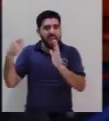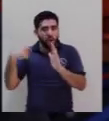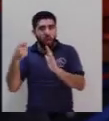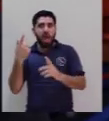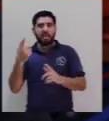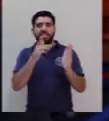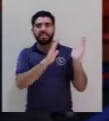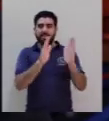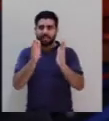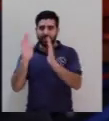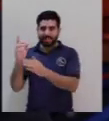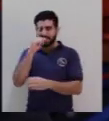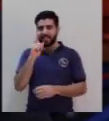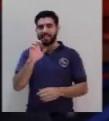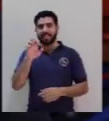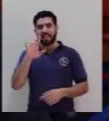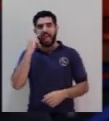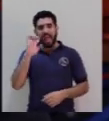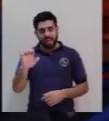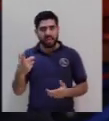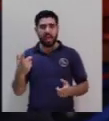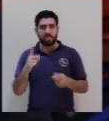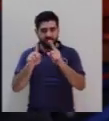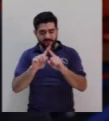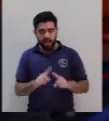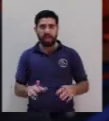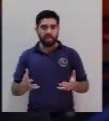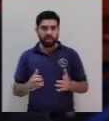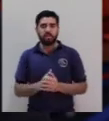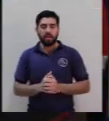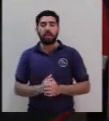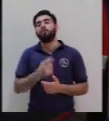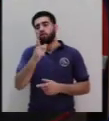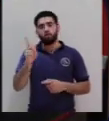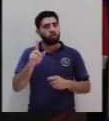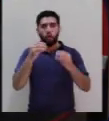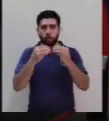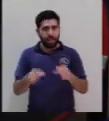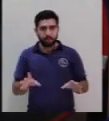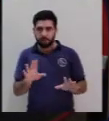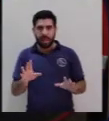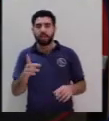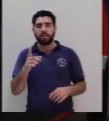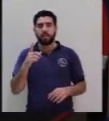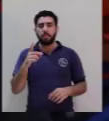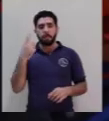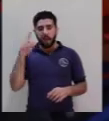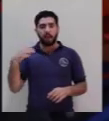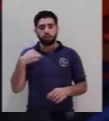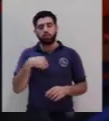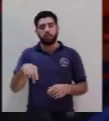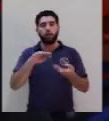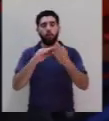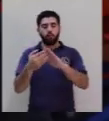existido en esta comunidad y ha ayudado a que generaciones tras generaciones estas comunidades sobrevivan, estas comunidades se eduquen, asimismo